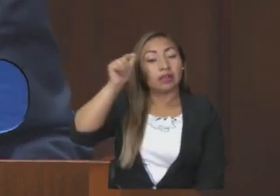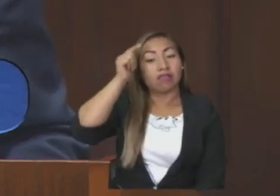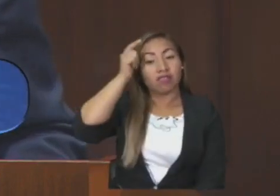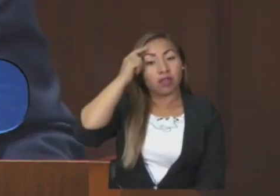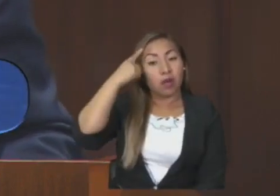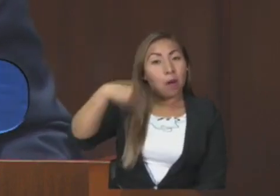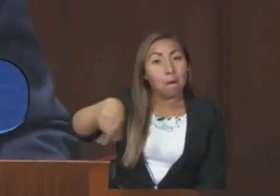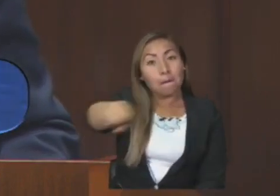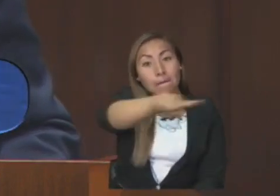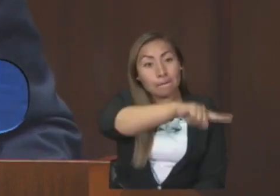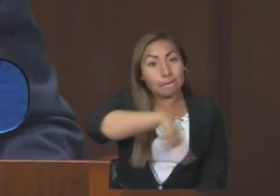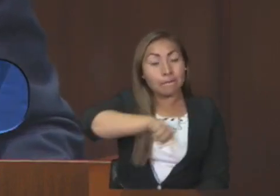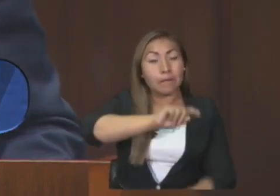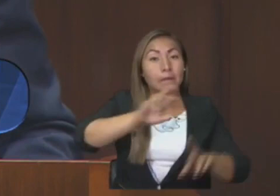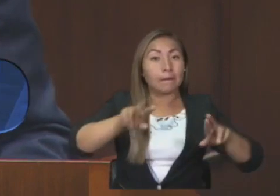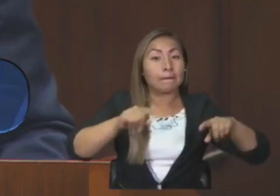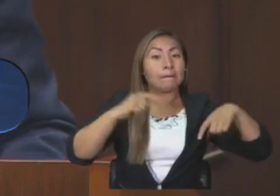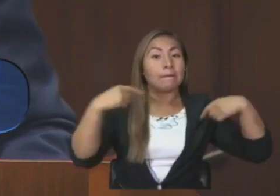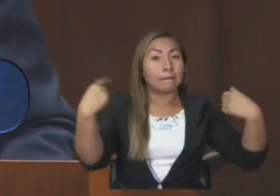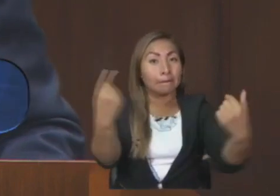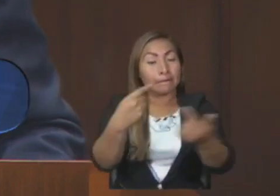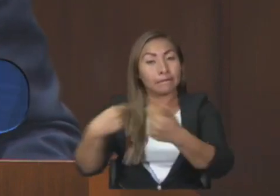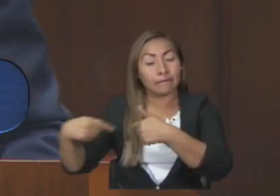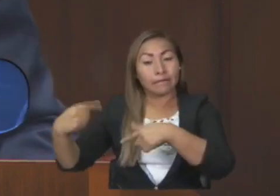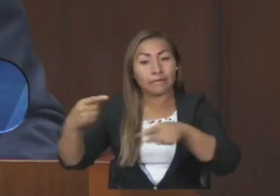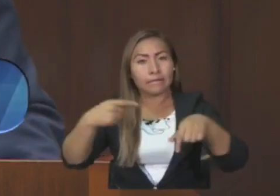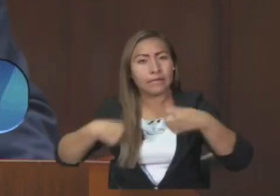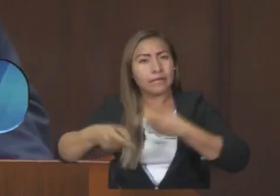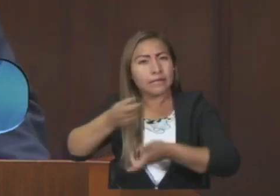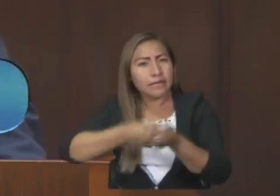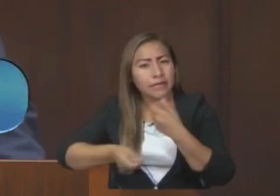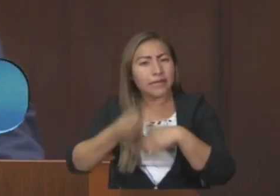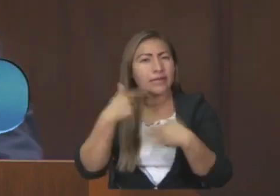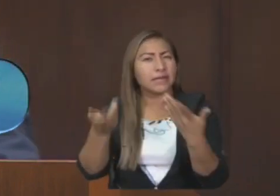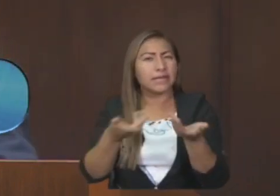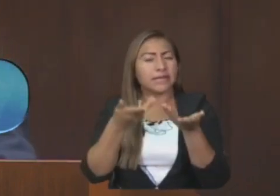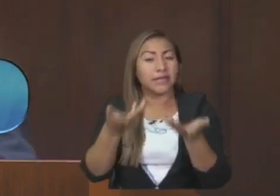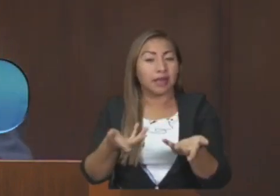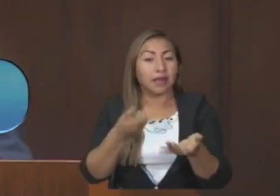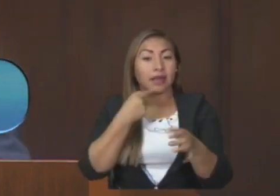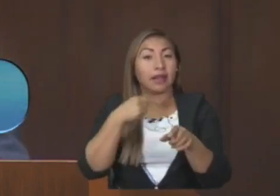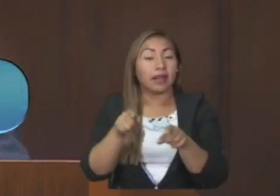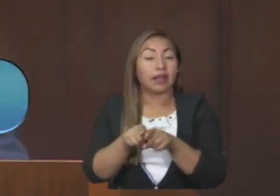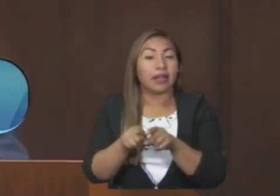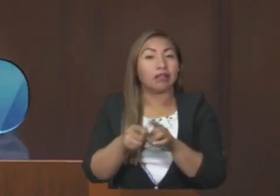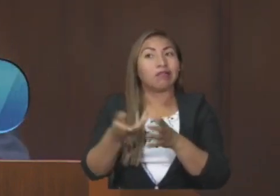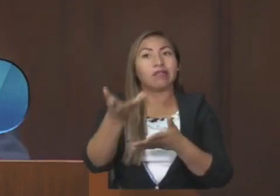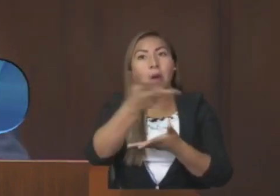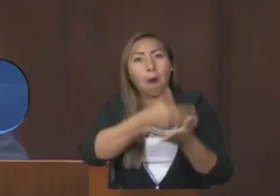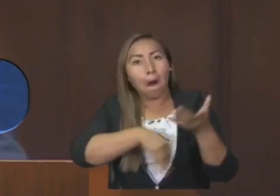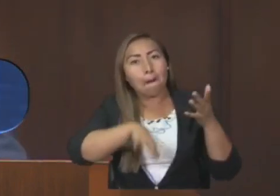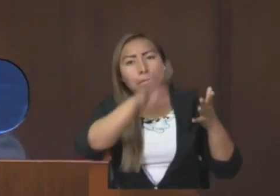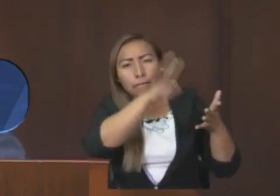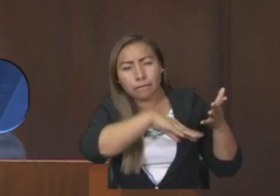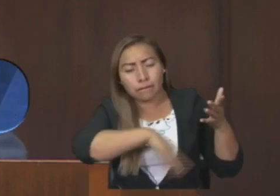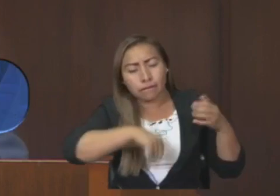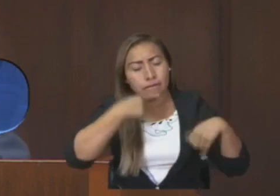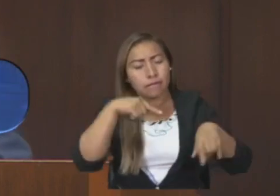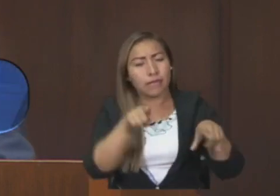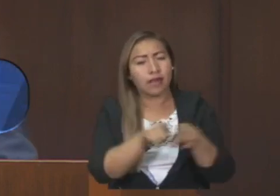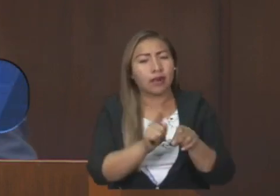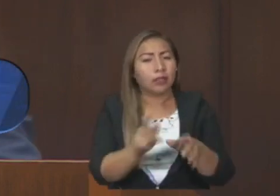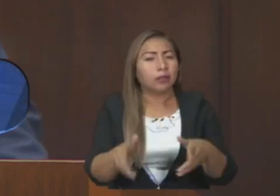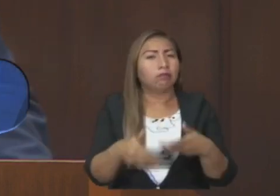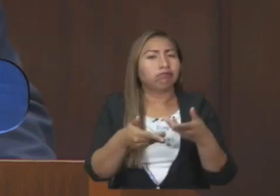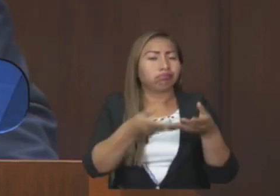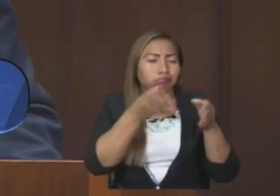en esa mesa, primera mesa de negociación y posteriormente en la mesa de redacción, actuando siempre en base a